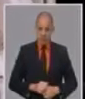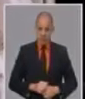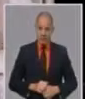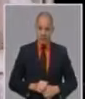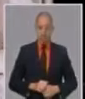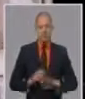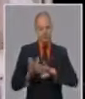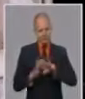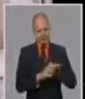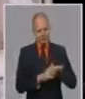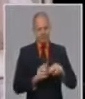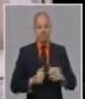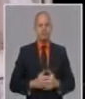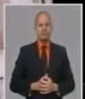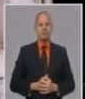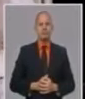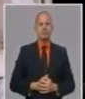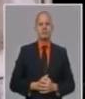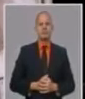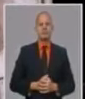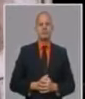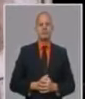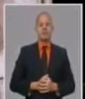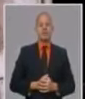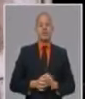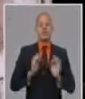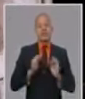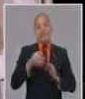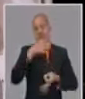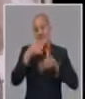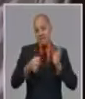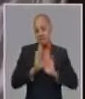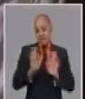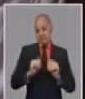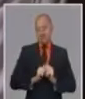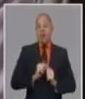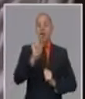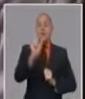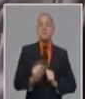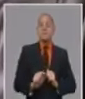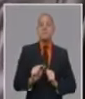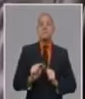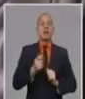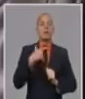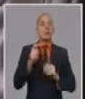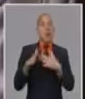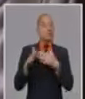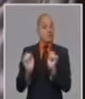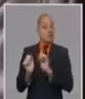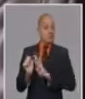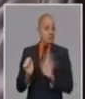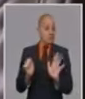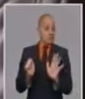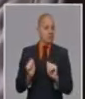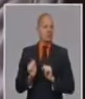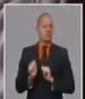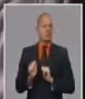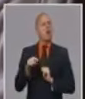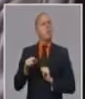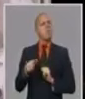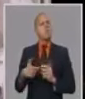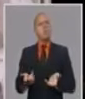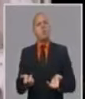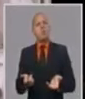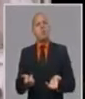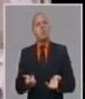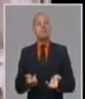este estado, digamos, post-COVID, este estado convaleciente, no solo depende de